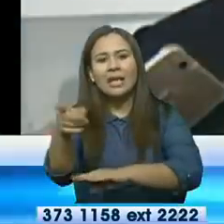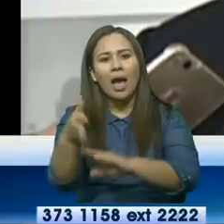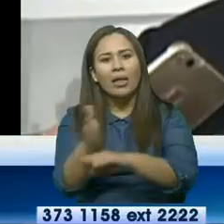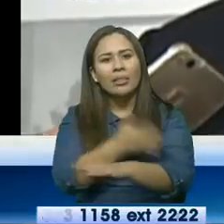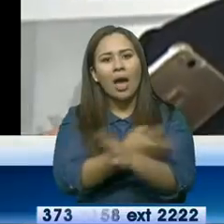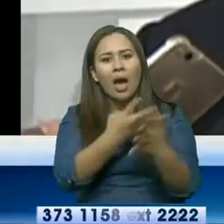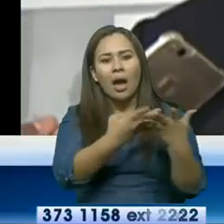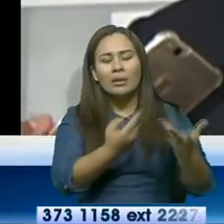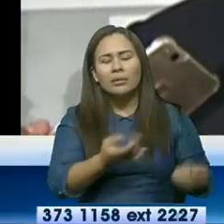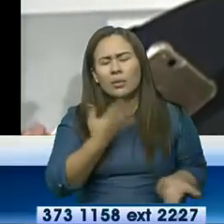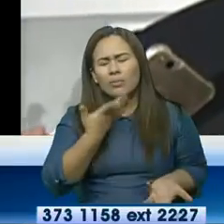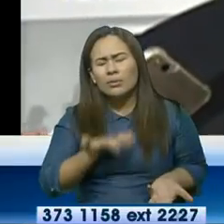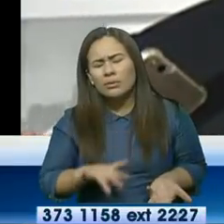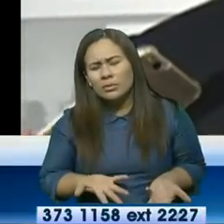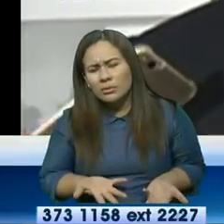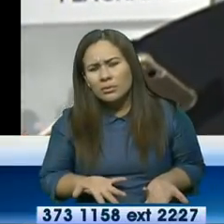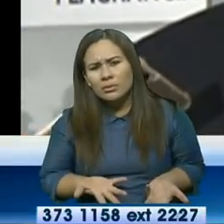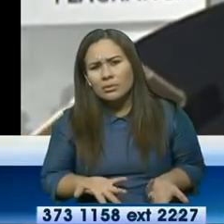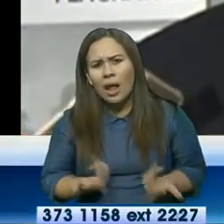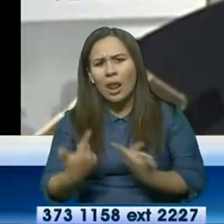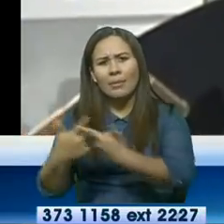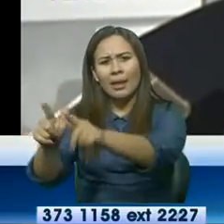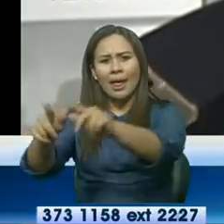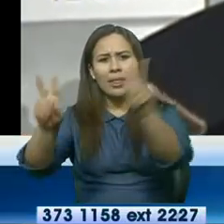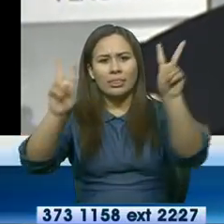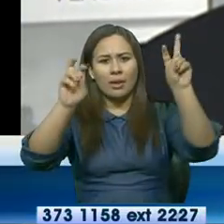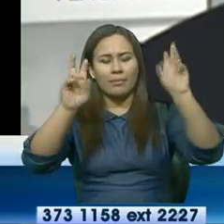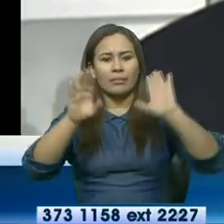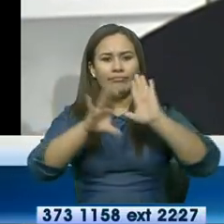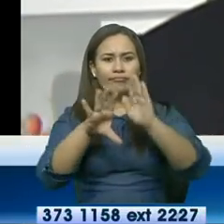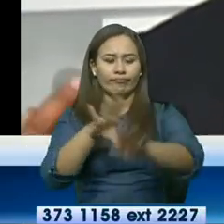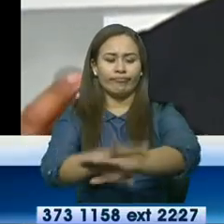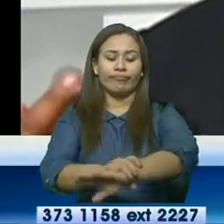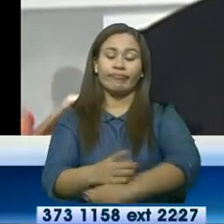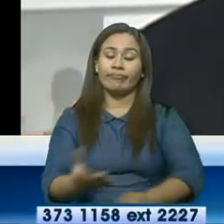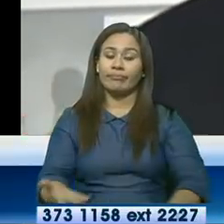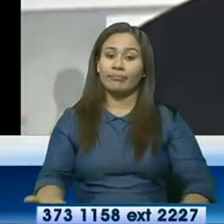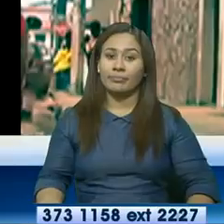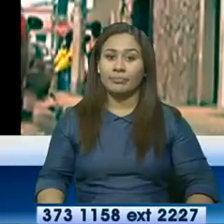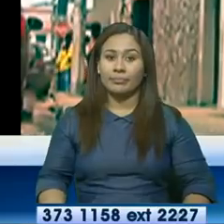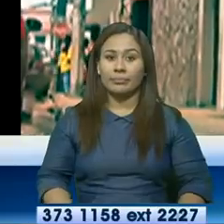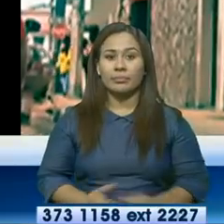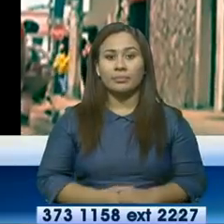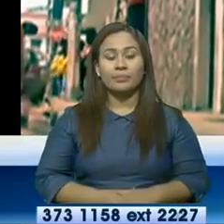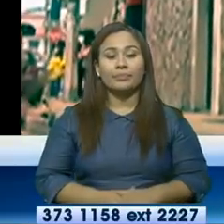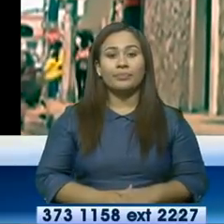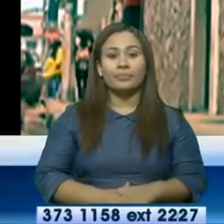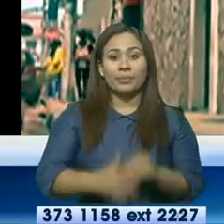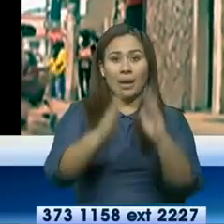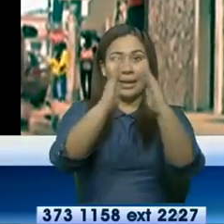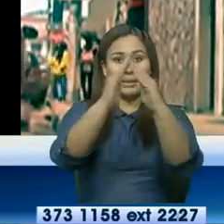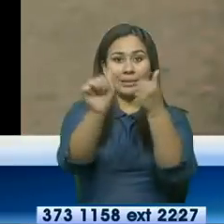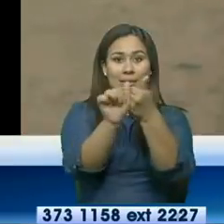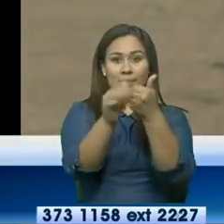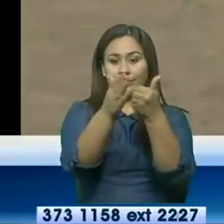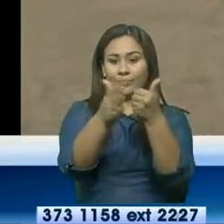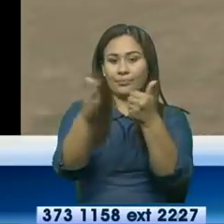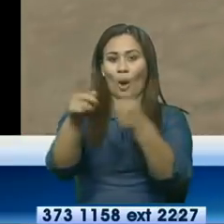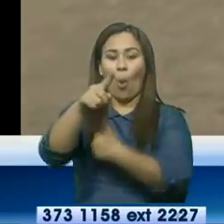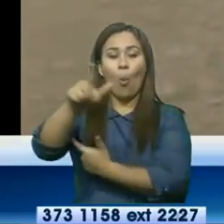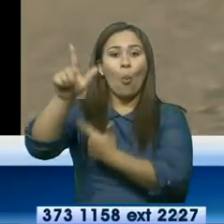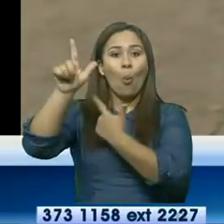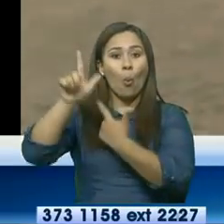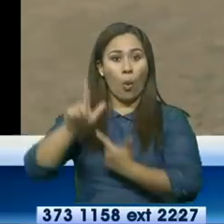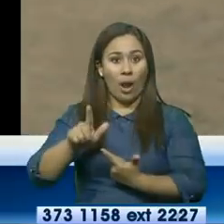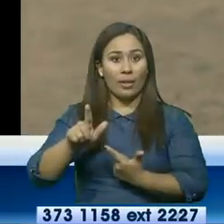es el motivo del dispositivo porque son varios motivos por el cual es una propuesta de dispositivos electrónicos en el vecindario los guardias de seguridad